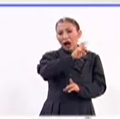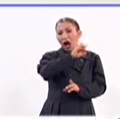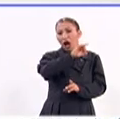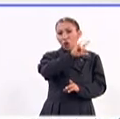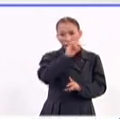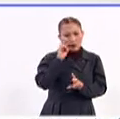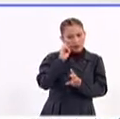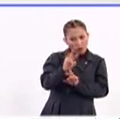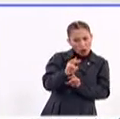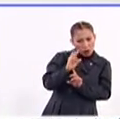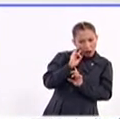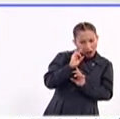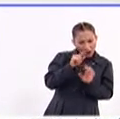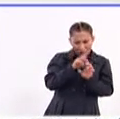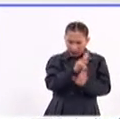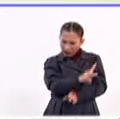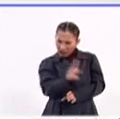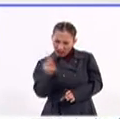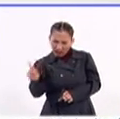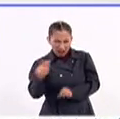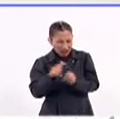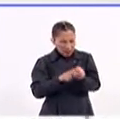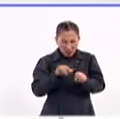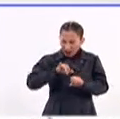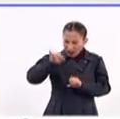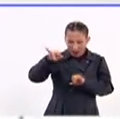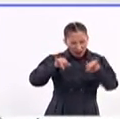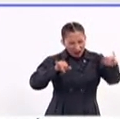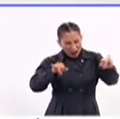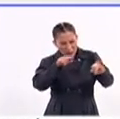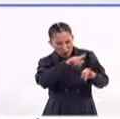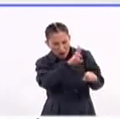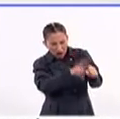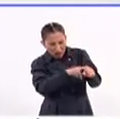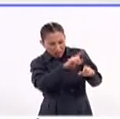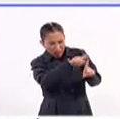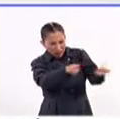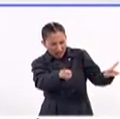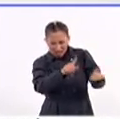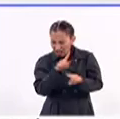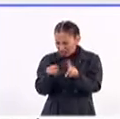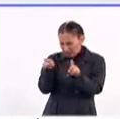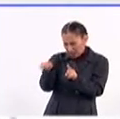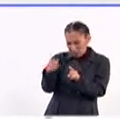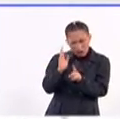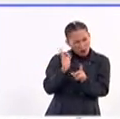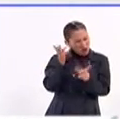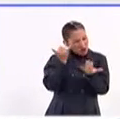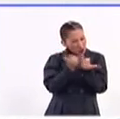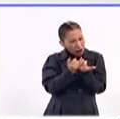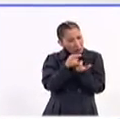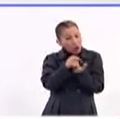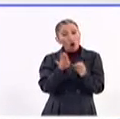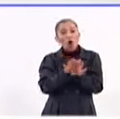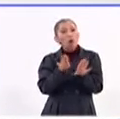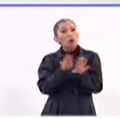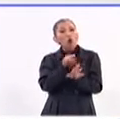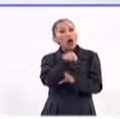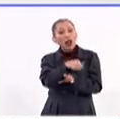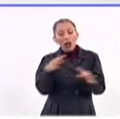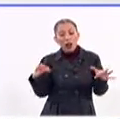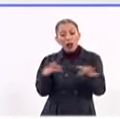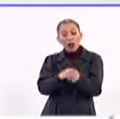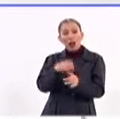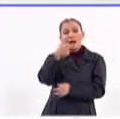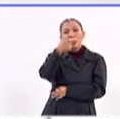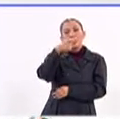observó esta característica de la selección natural. Sin embargo, ¿cómo esto se relaciona con la